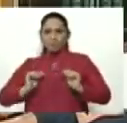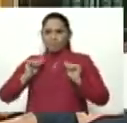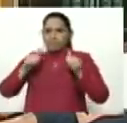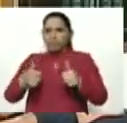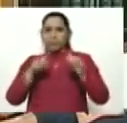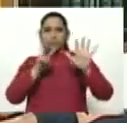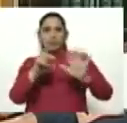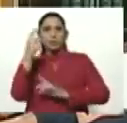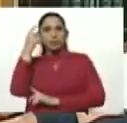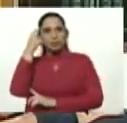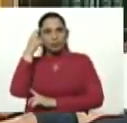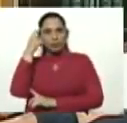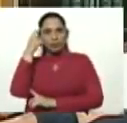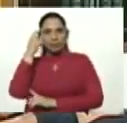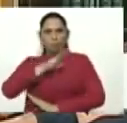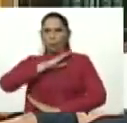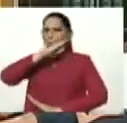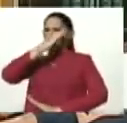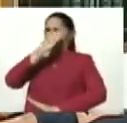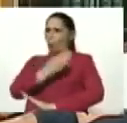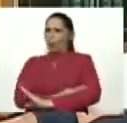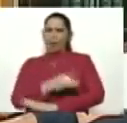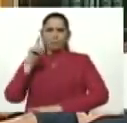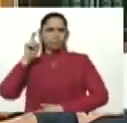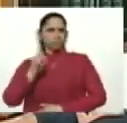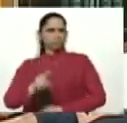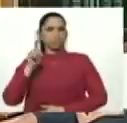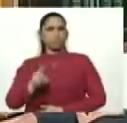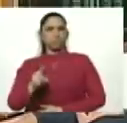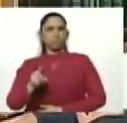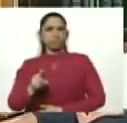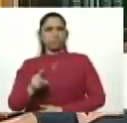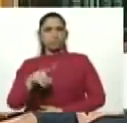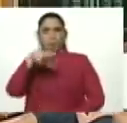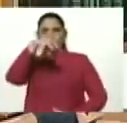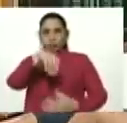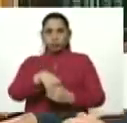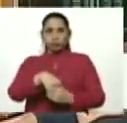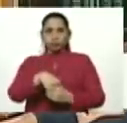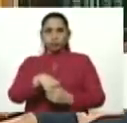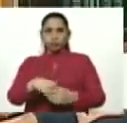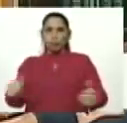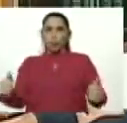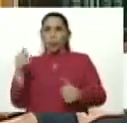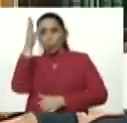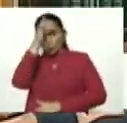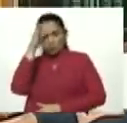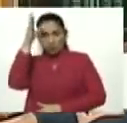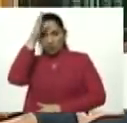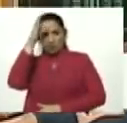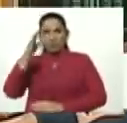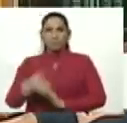los 7 días intensos necesarios de cuarentena consciente,